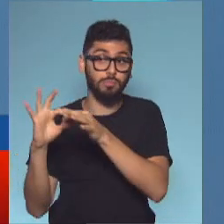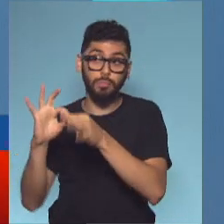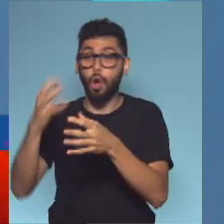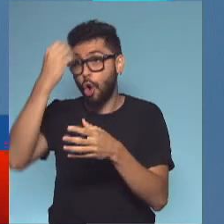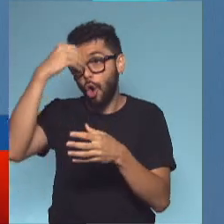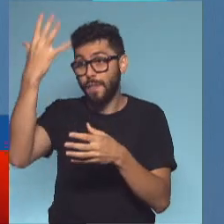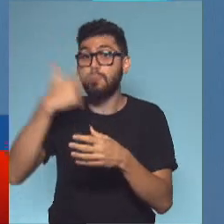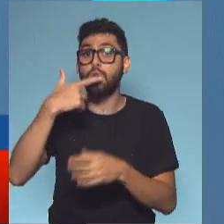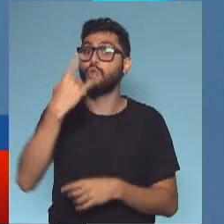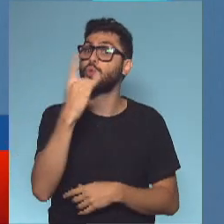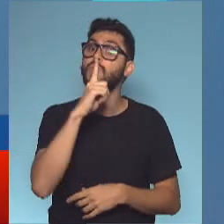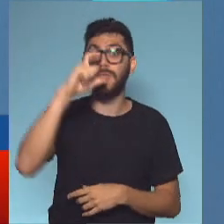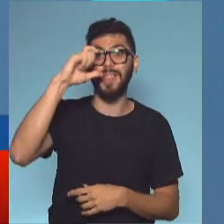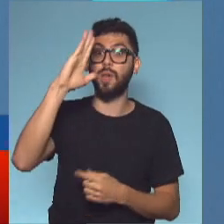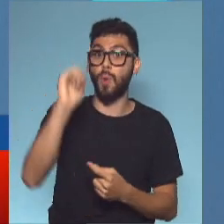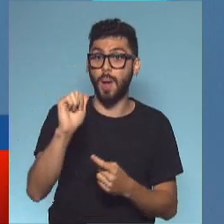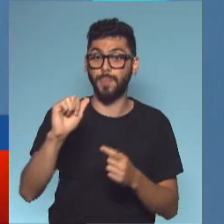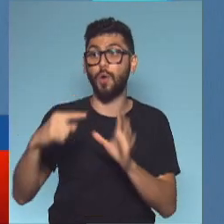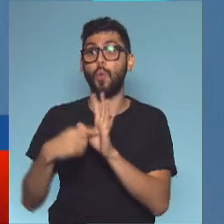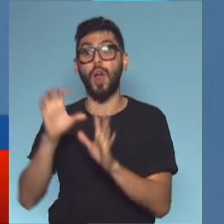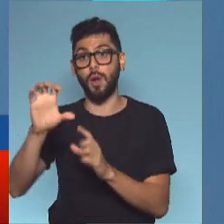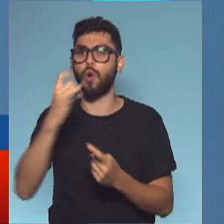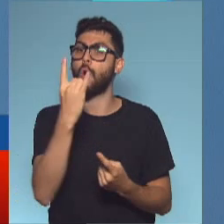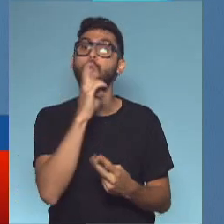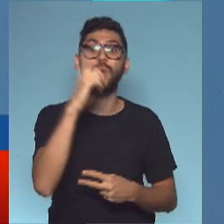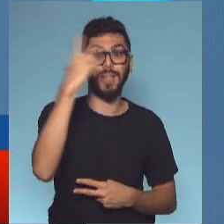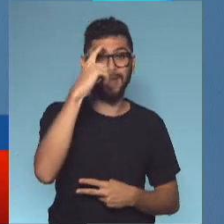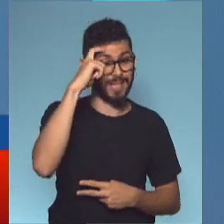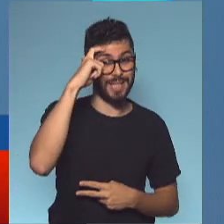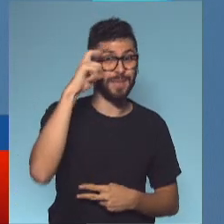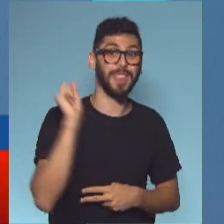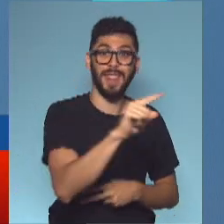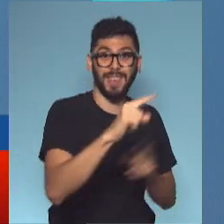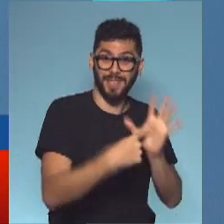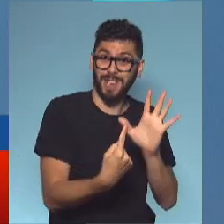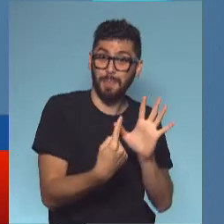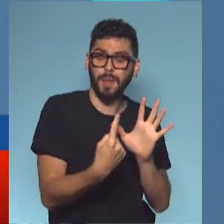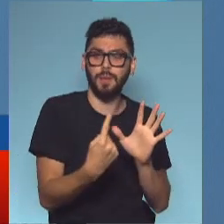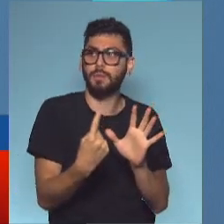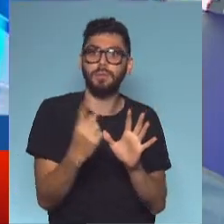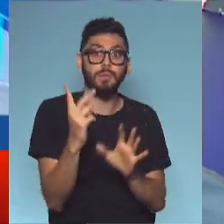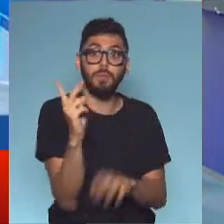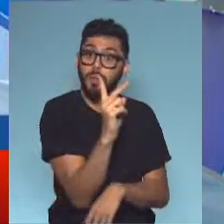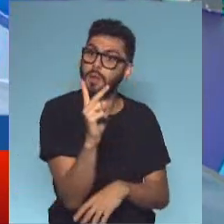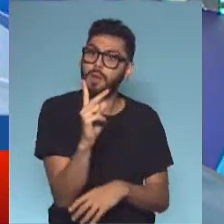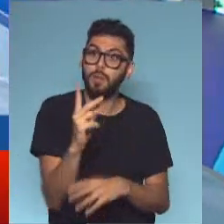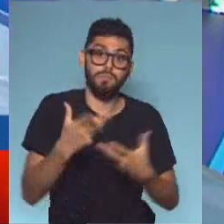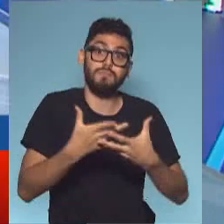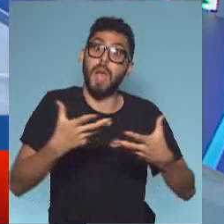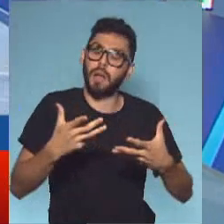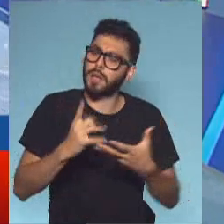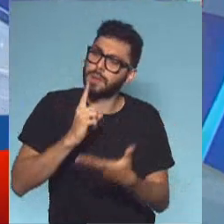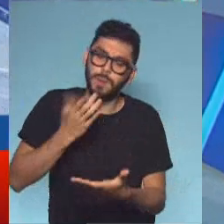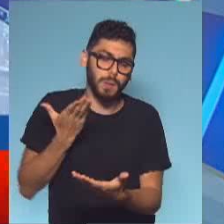como SUTEBA en la provincia de Buenos Aires y UTE en la Ciudad de Buenos Aires, están pidiendo también restringir la